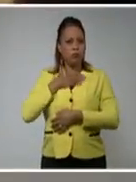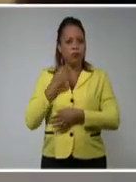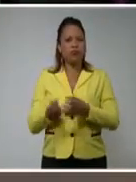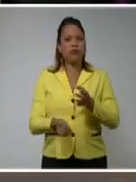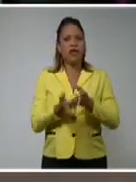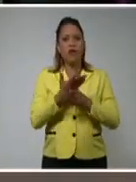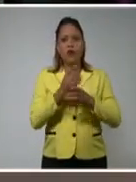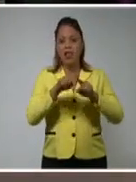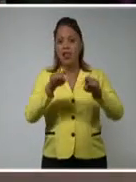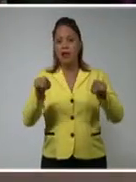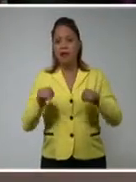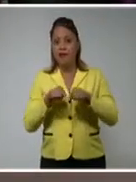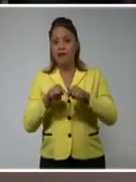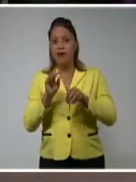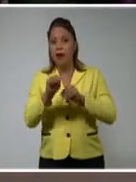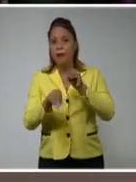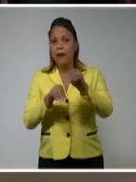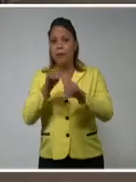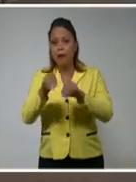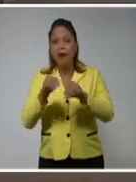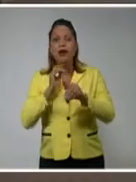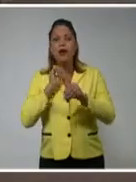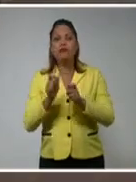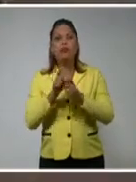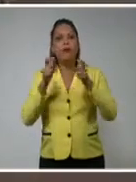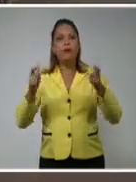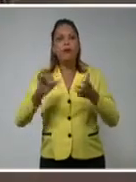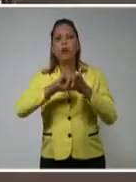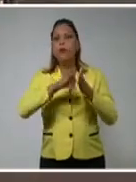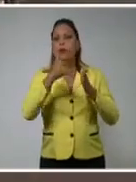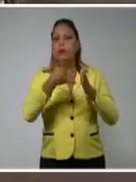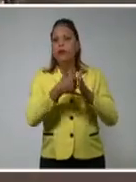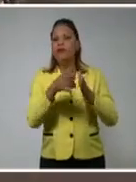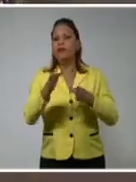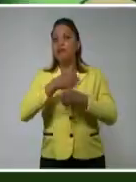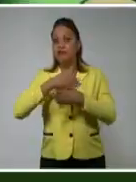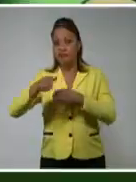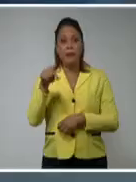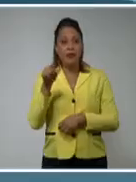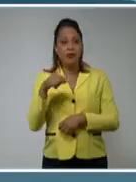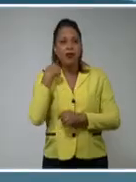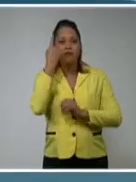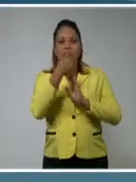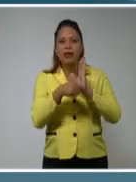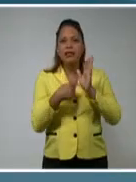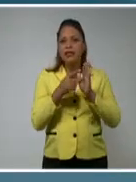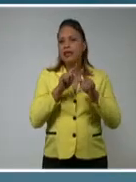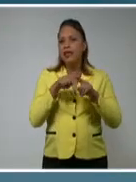Isabela y que amplía con un proyecto de desarrollo local encadenado a la empresa estatal